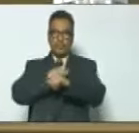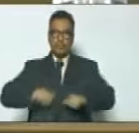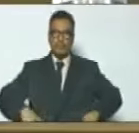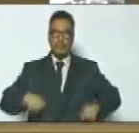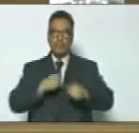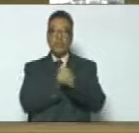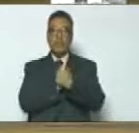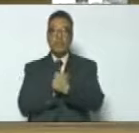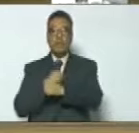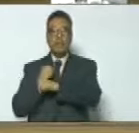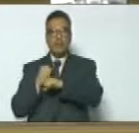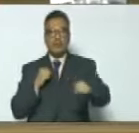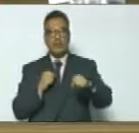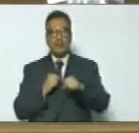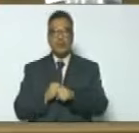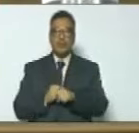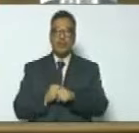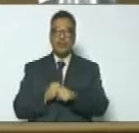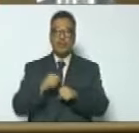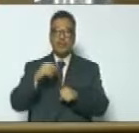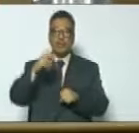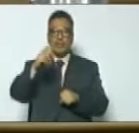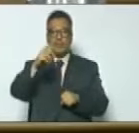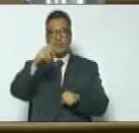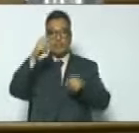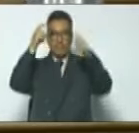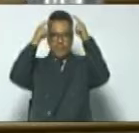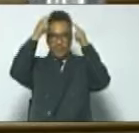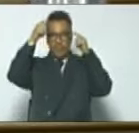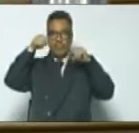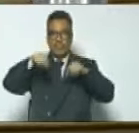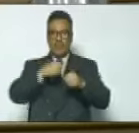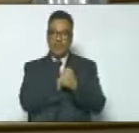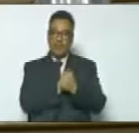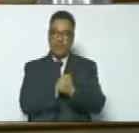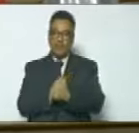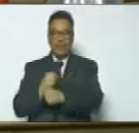que amaba el béisbol, como fue el comandante Hugo Chávez.